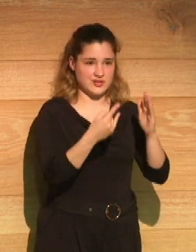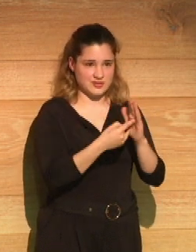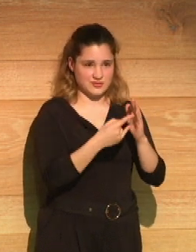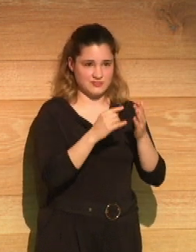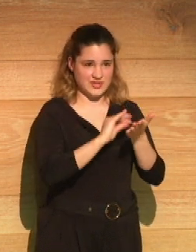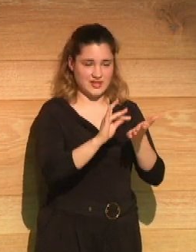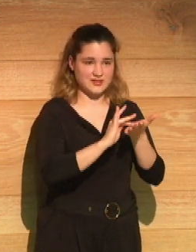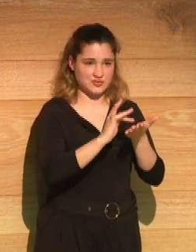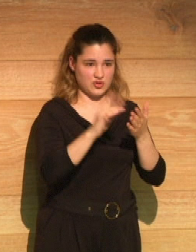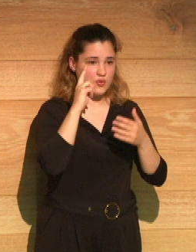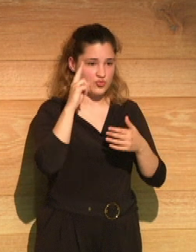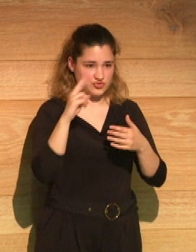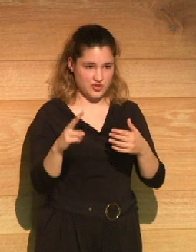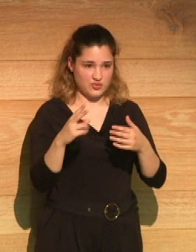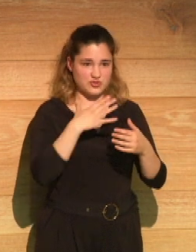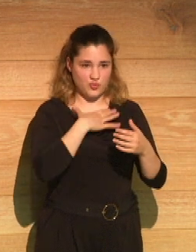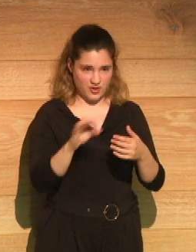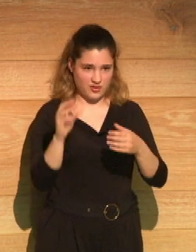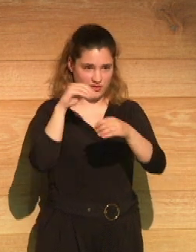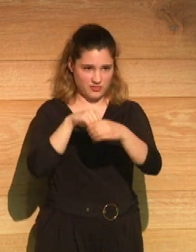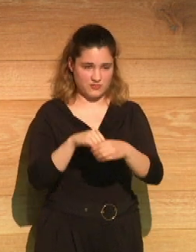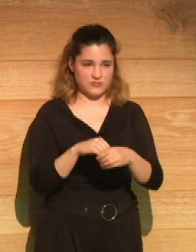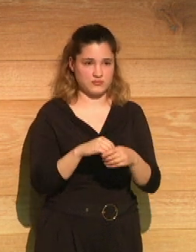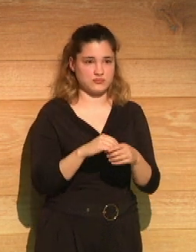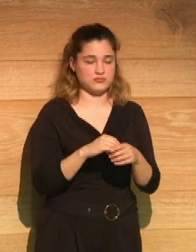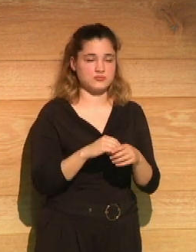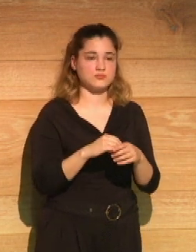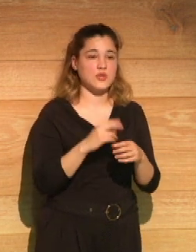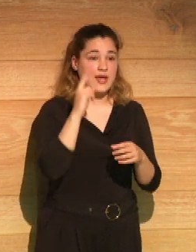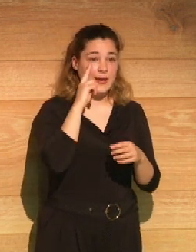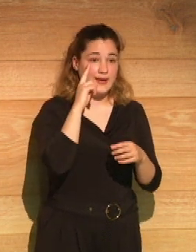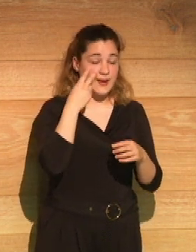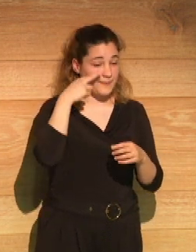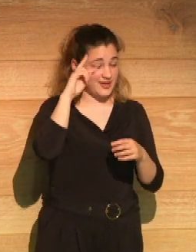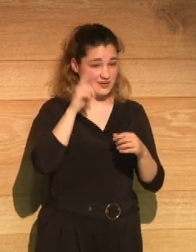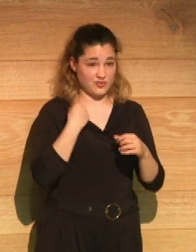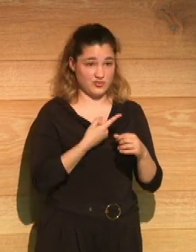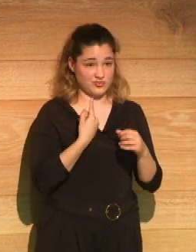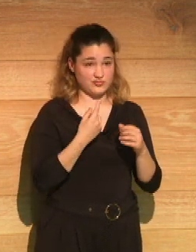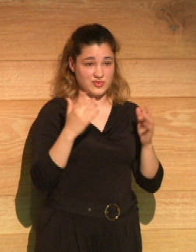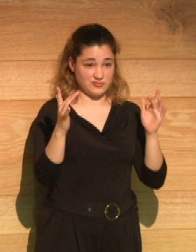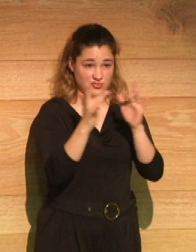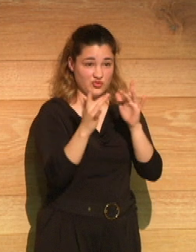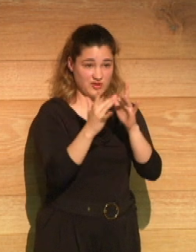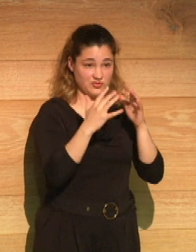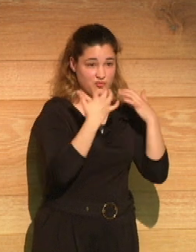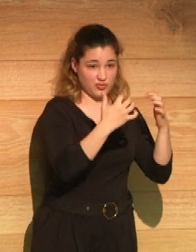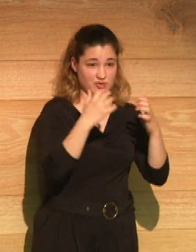ver, basado en nuestra experiencia desde el punto de vista de intercambios expositivos, tenemos primero los